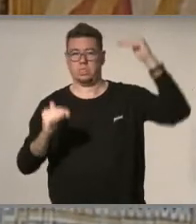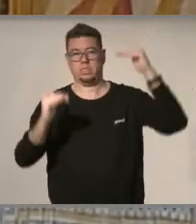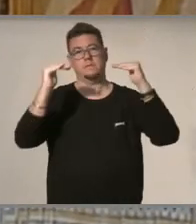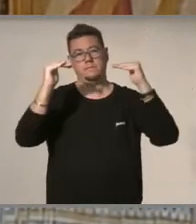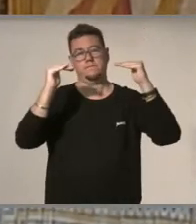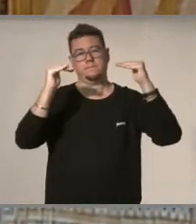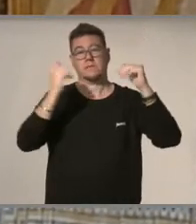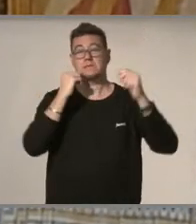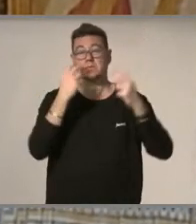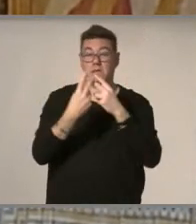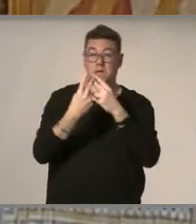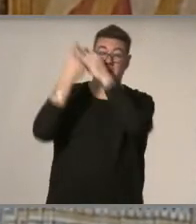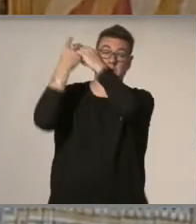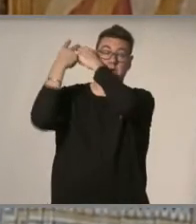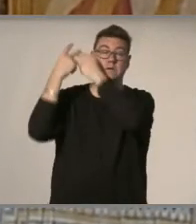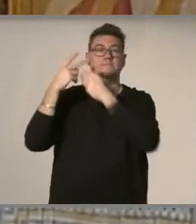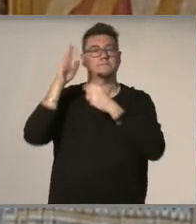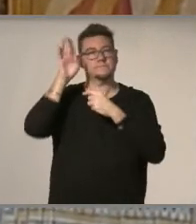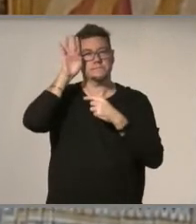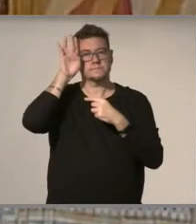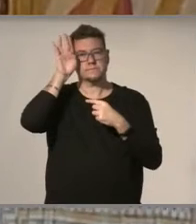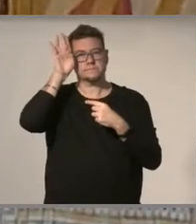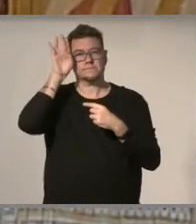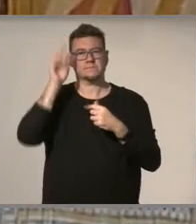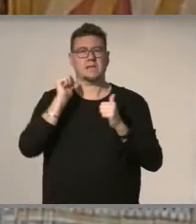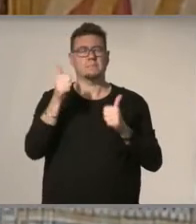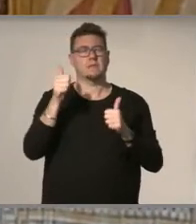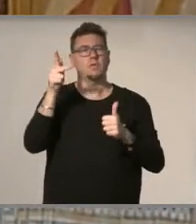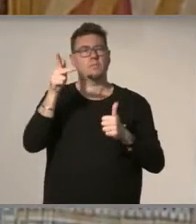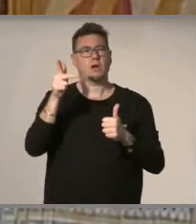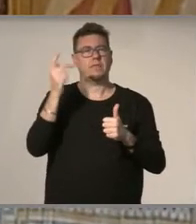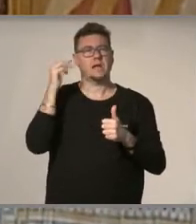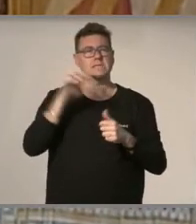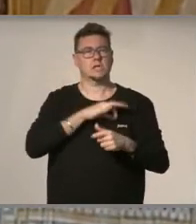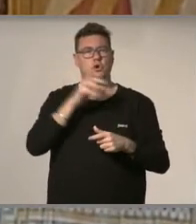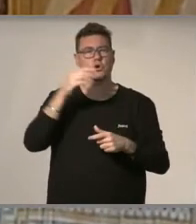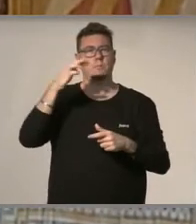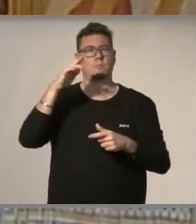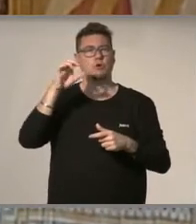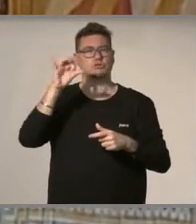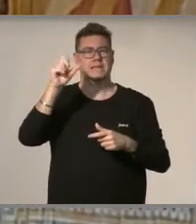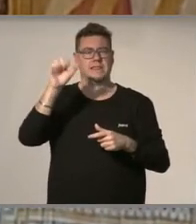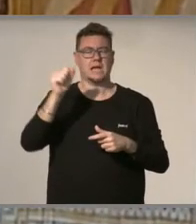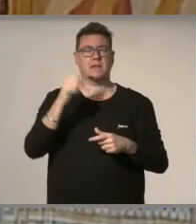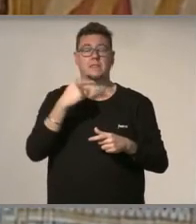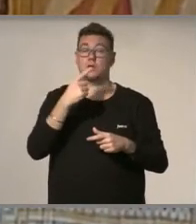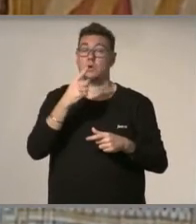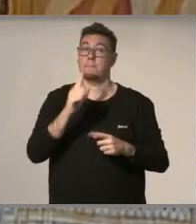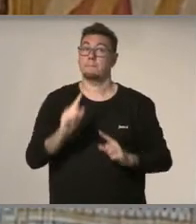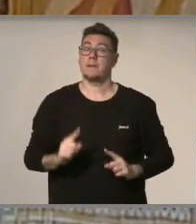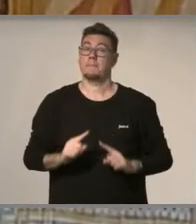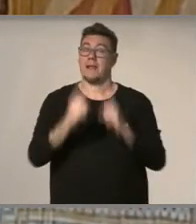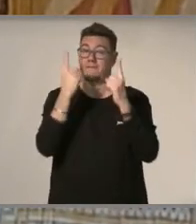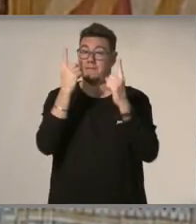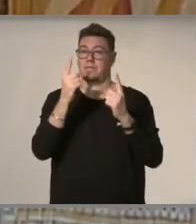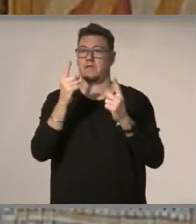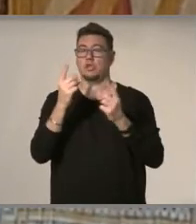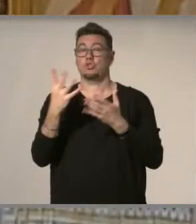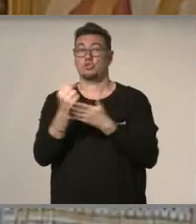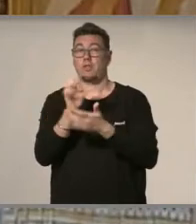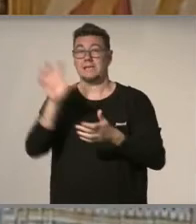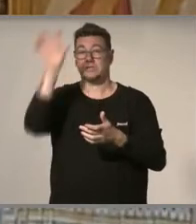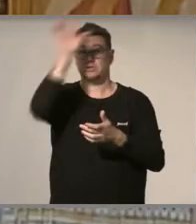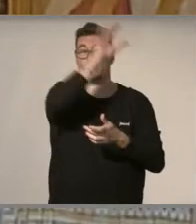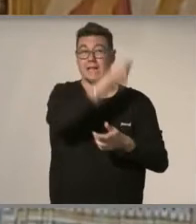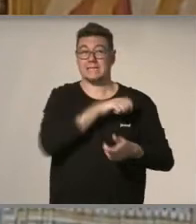atrás, en los inicios de nuestra democracia, Manuel Broseta aventuró: por primera vez en nuestra historia, todas las regiones españolas van a